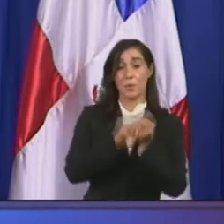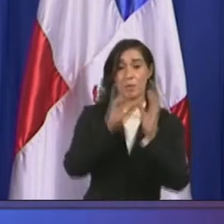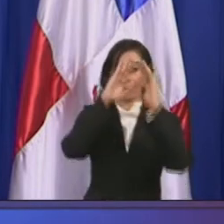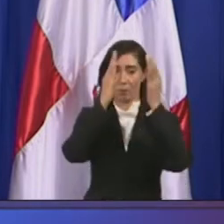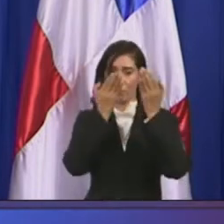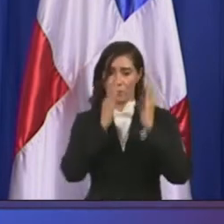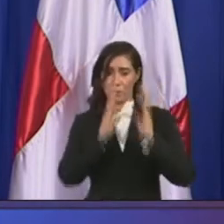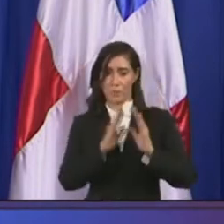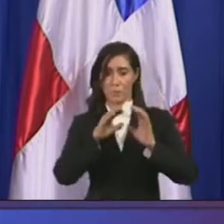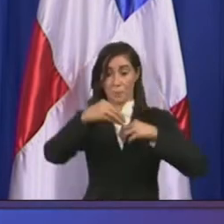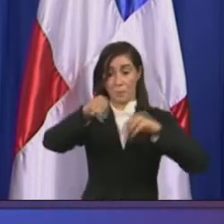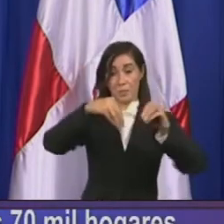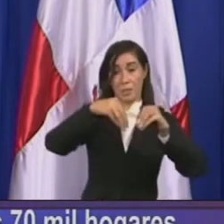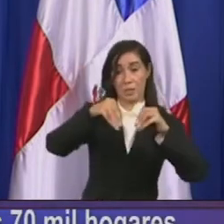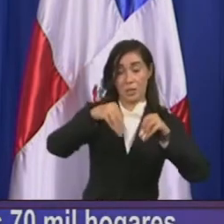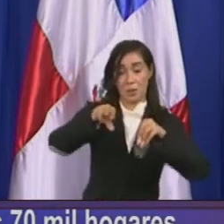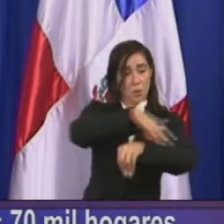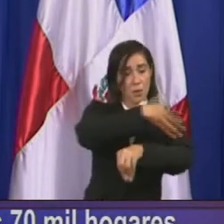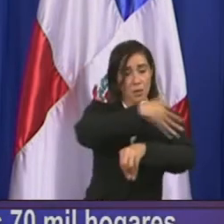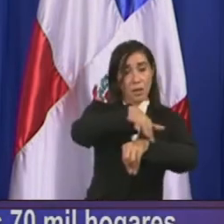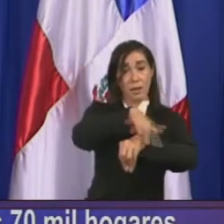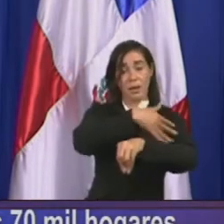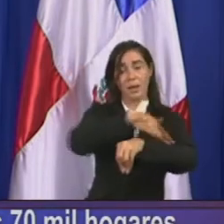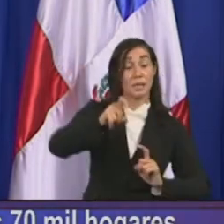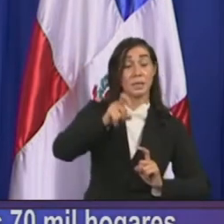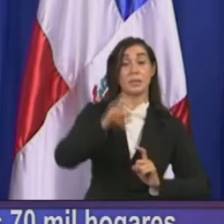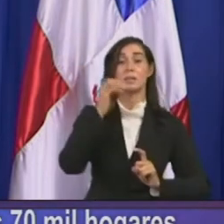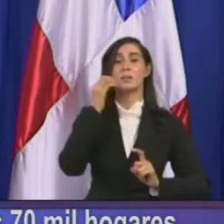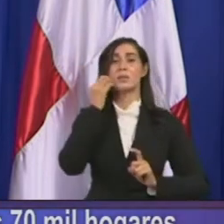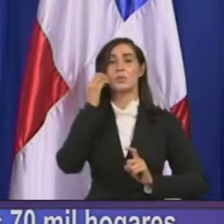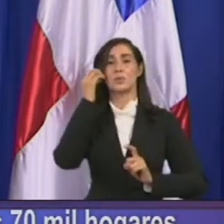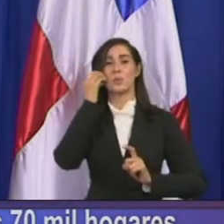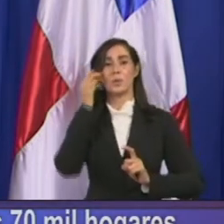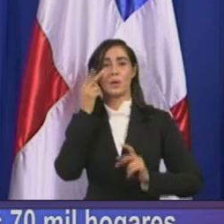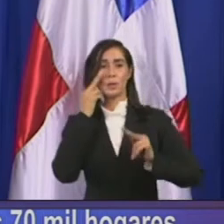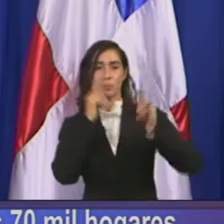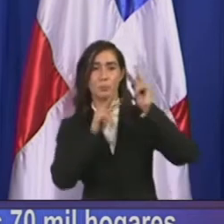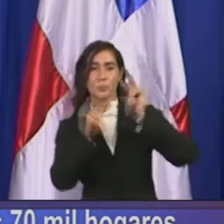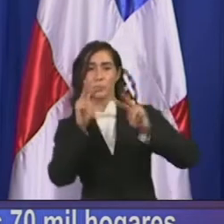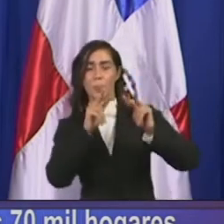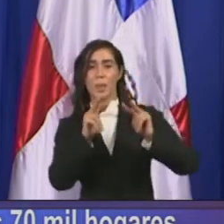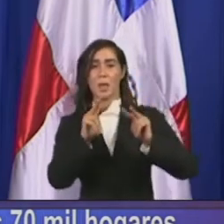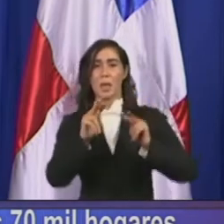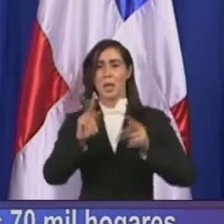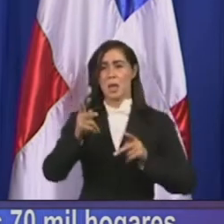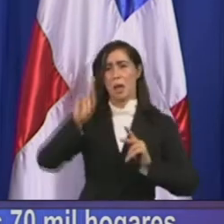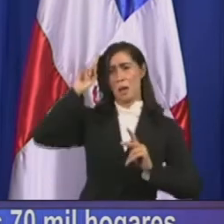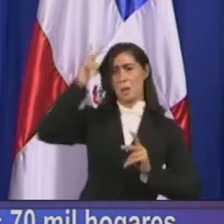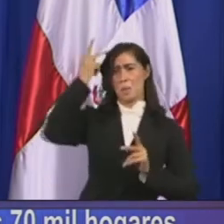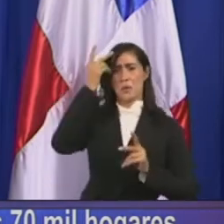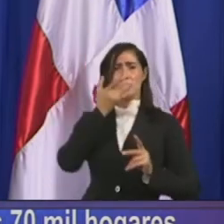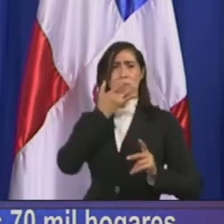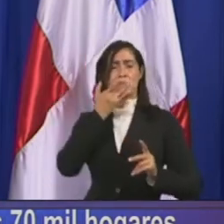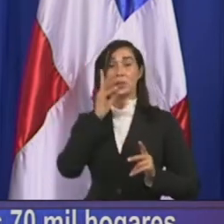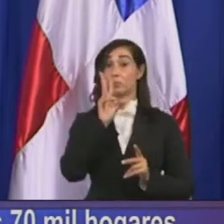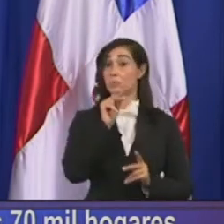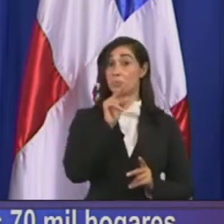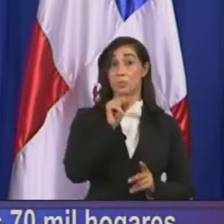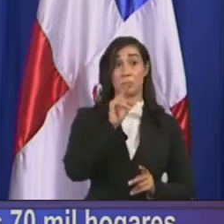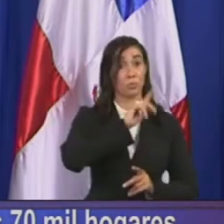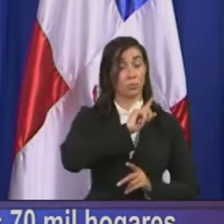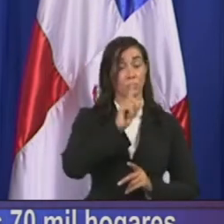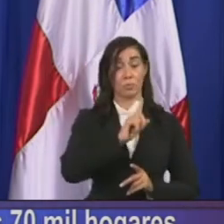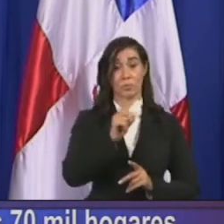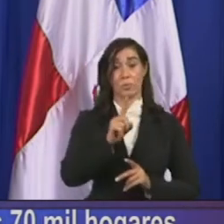artesanos, buhoneros, vendedores ambulantes y otros más. No hemos permitido politizar el programa y no lo vamos